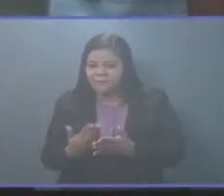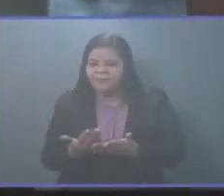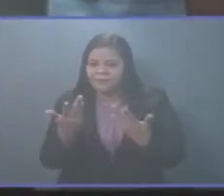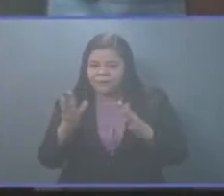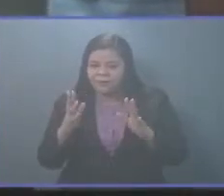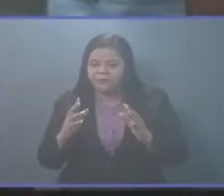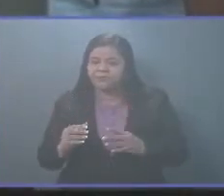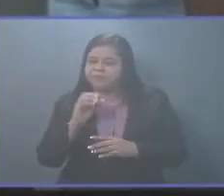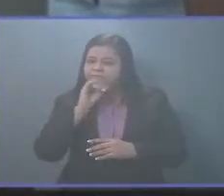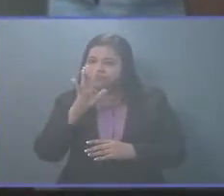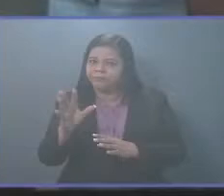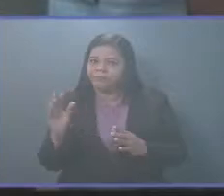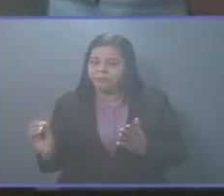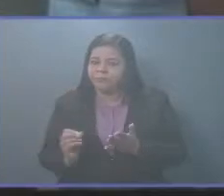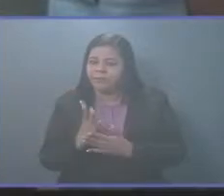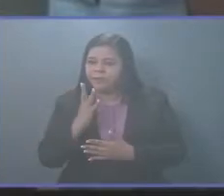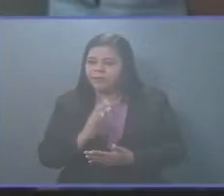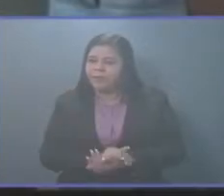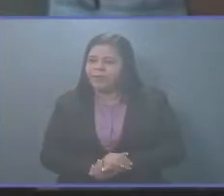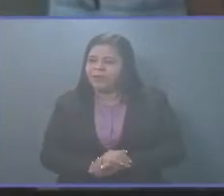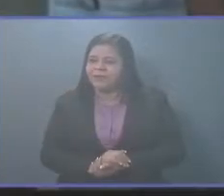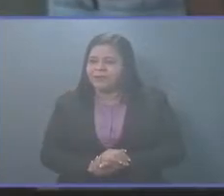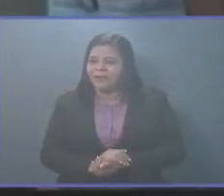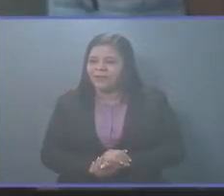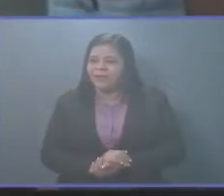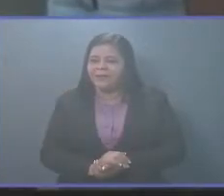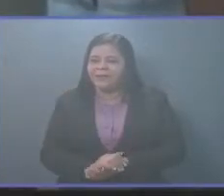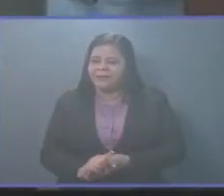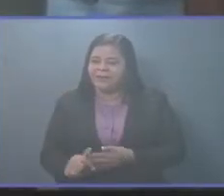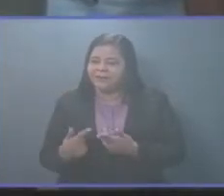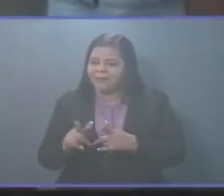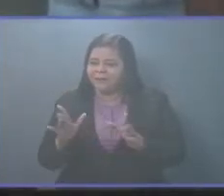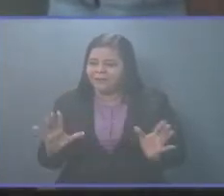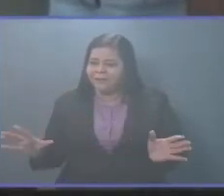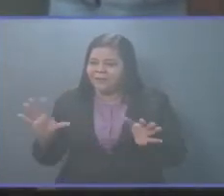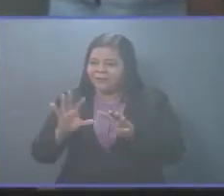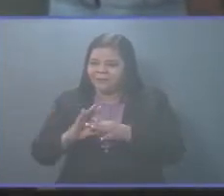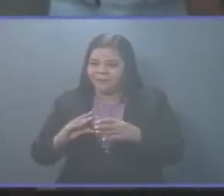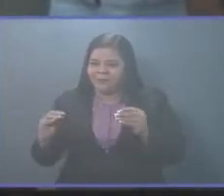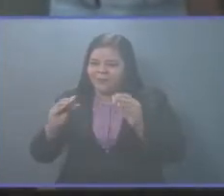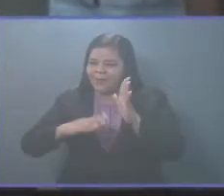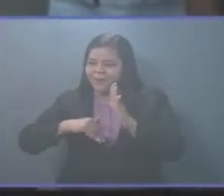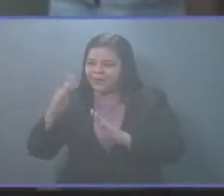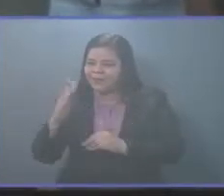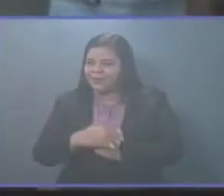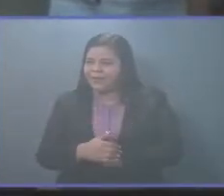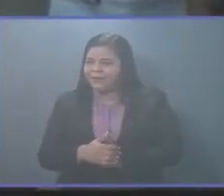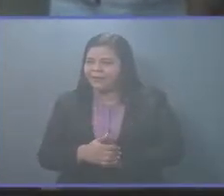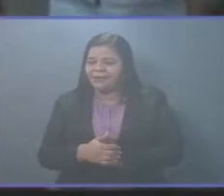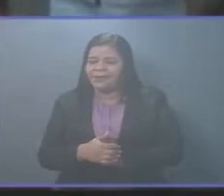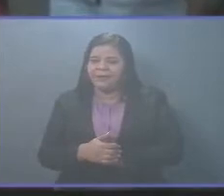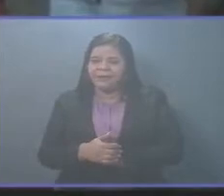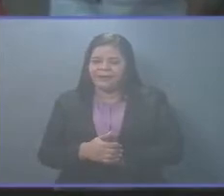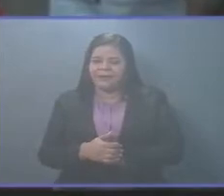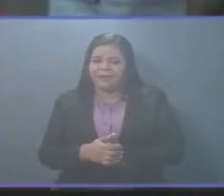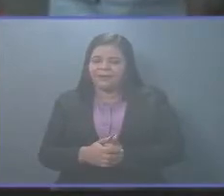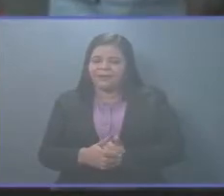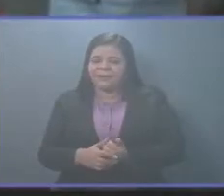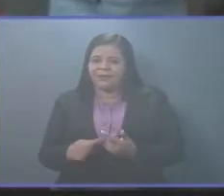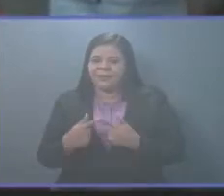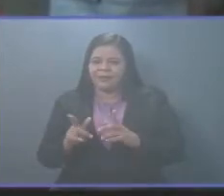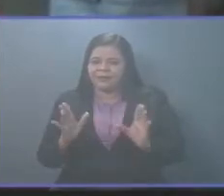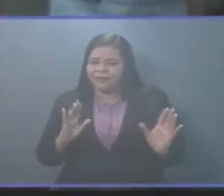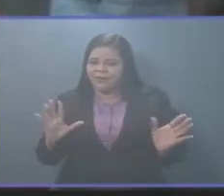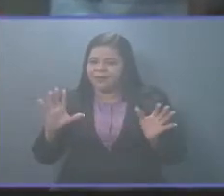advierten que debió haber sido de la Junta Directiva del fondo, pero al no operar esa, estaba claro que debería